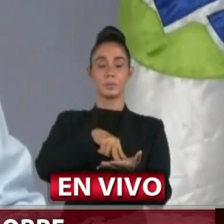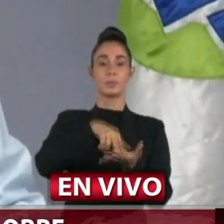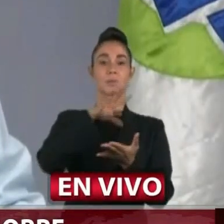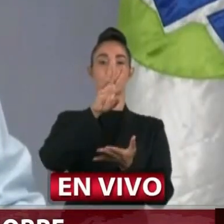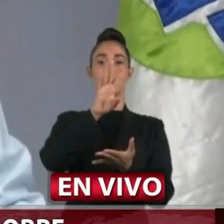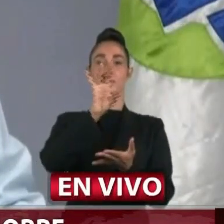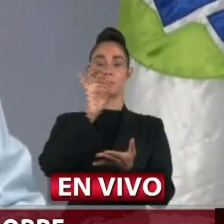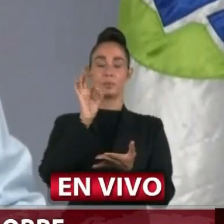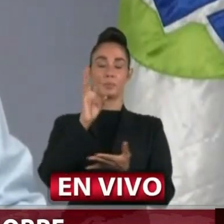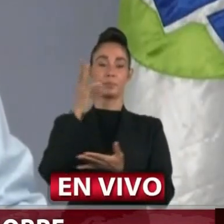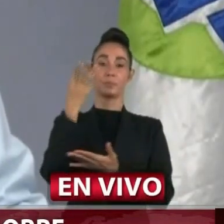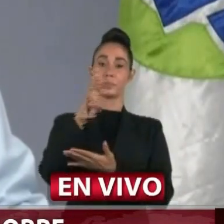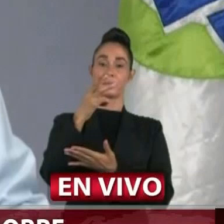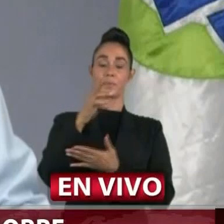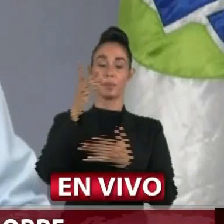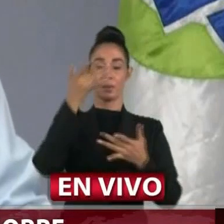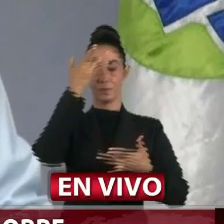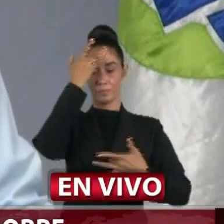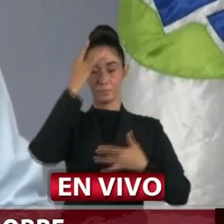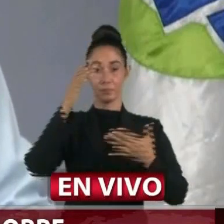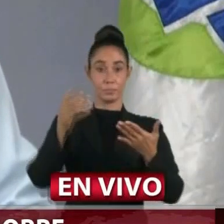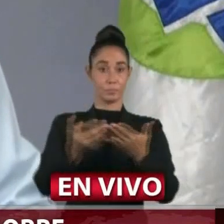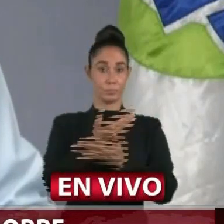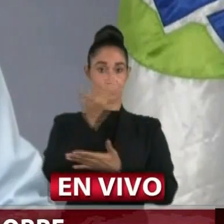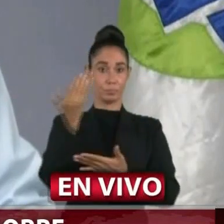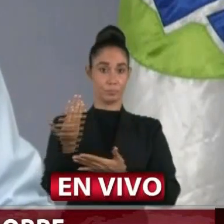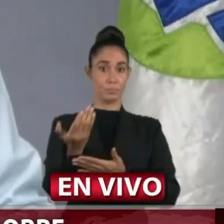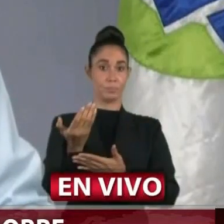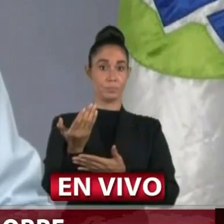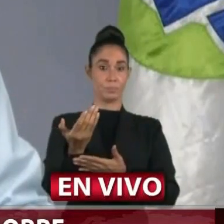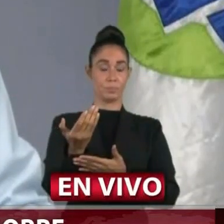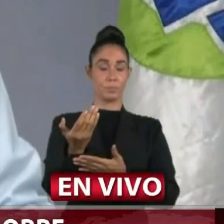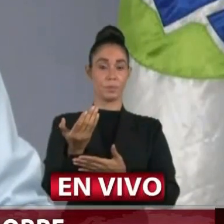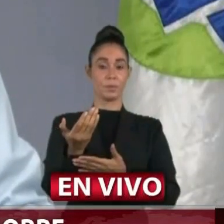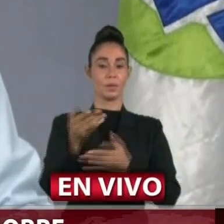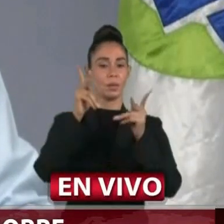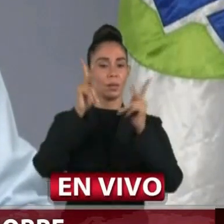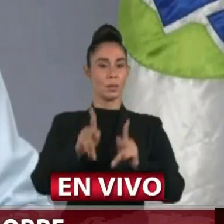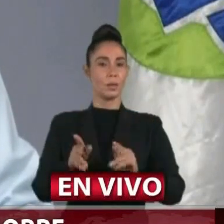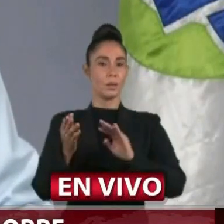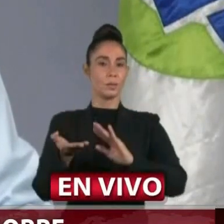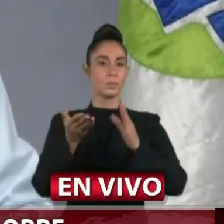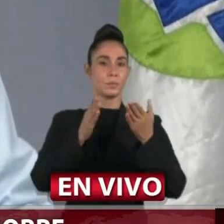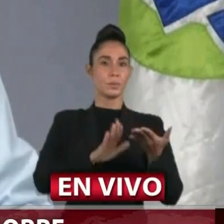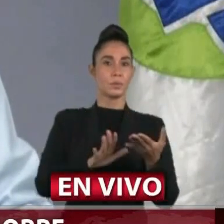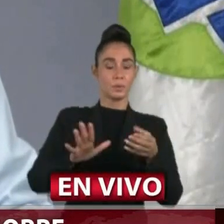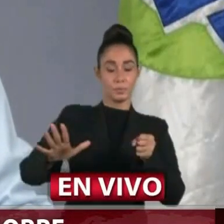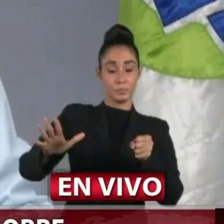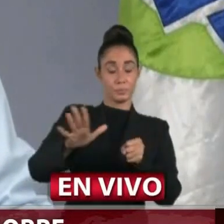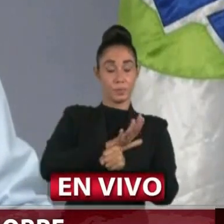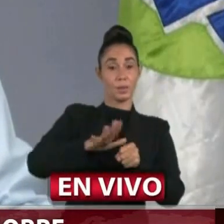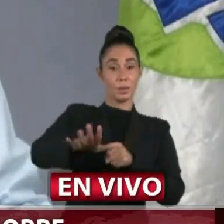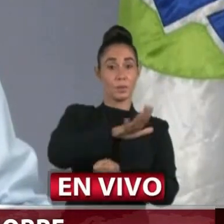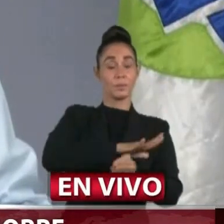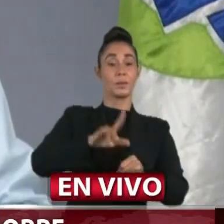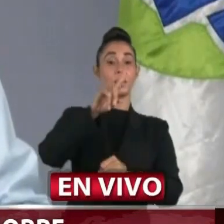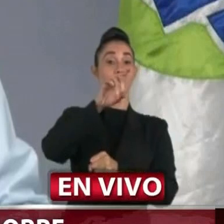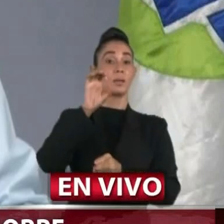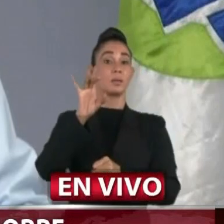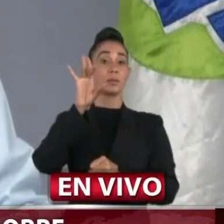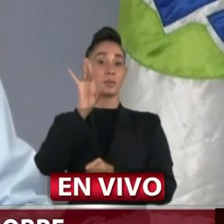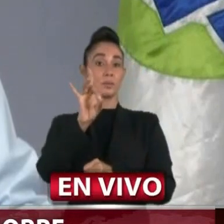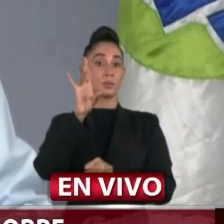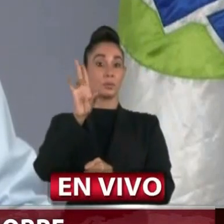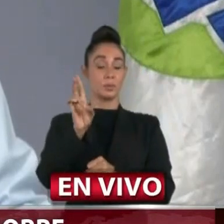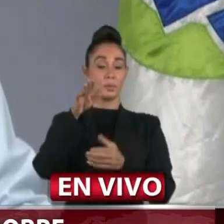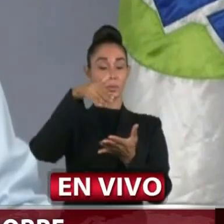93.716 fueron casos nuevos. El número de defunciones acumulada es de